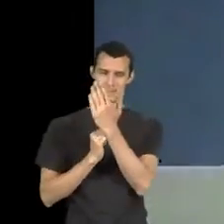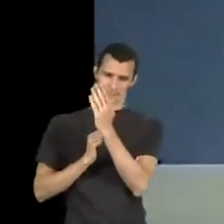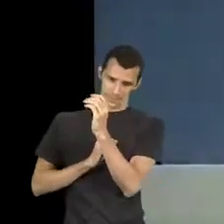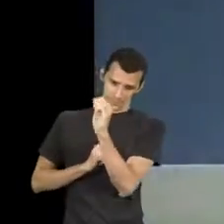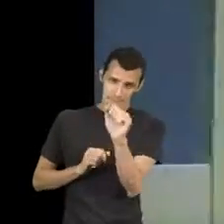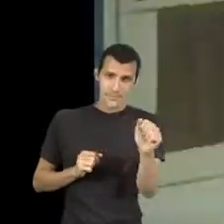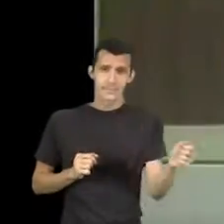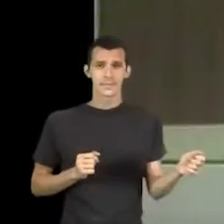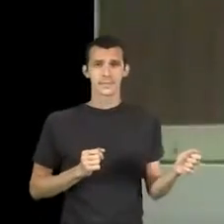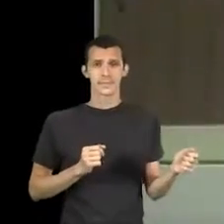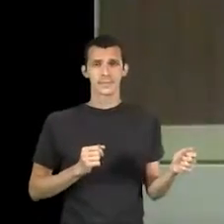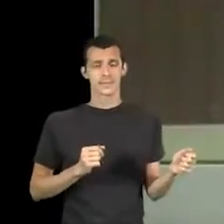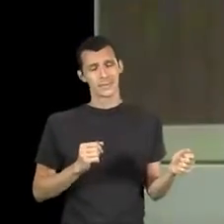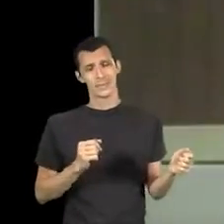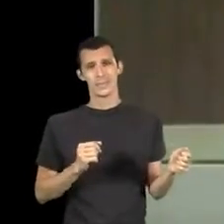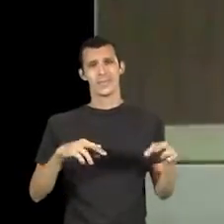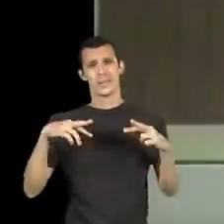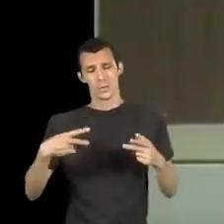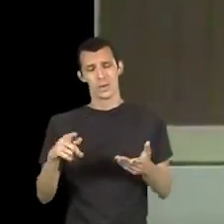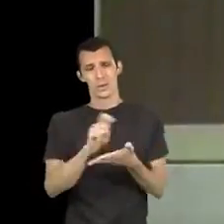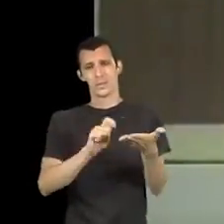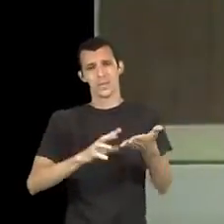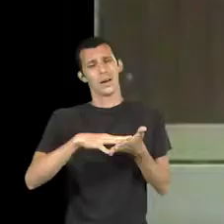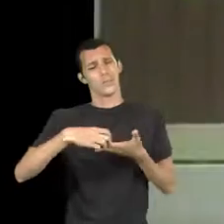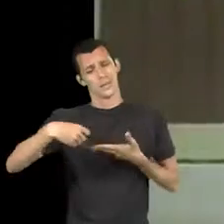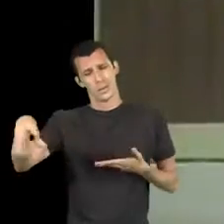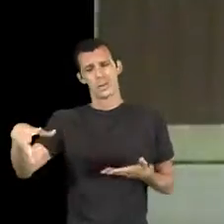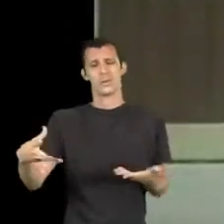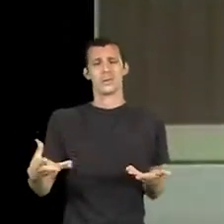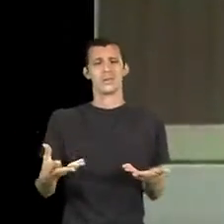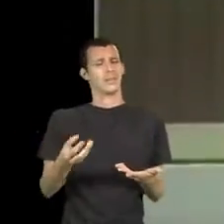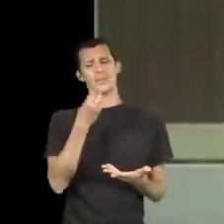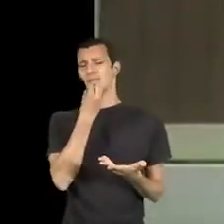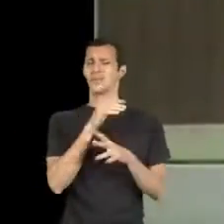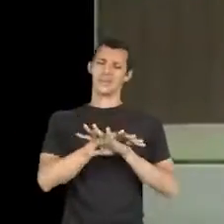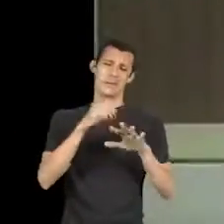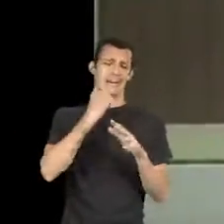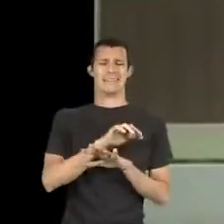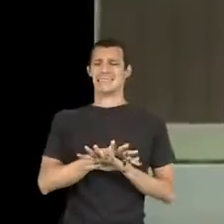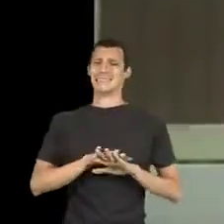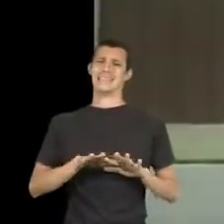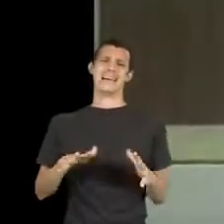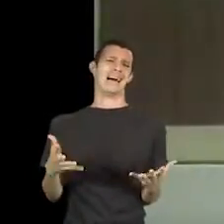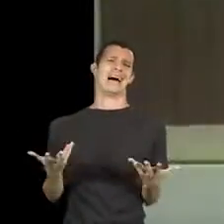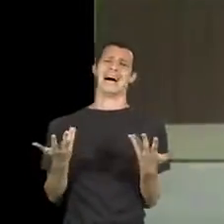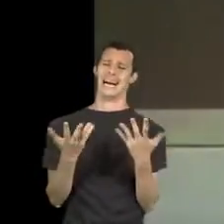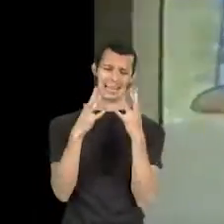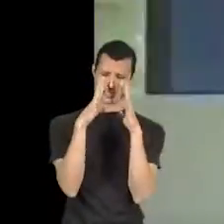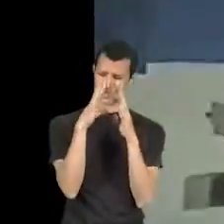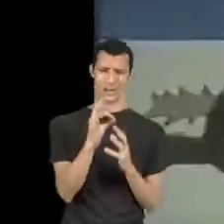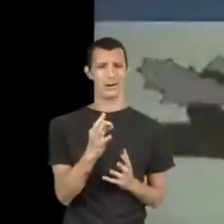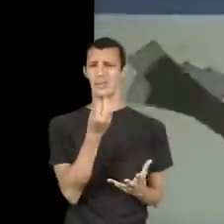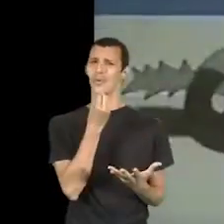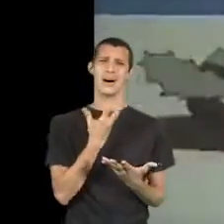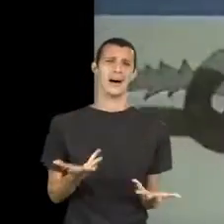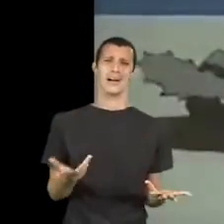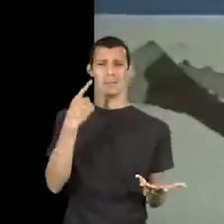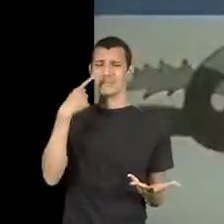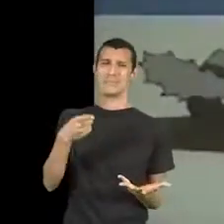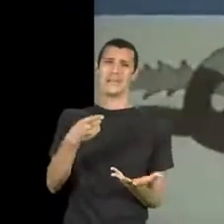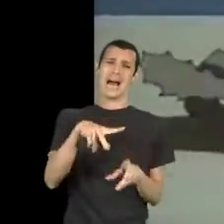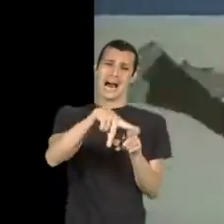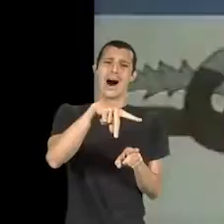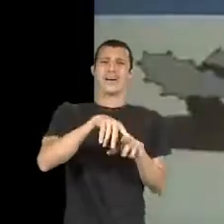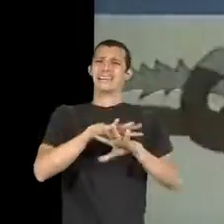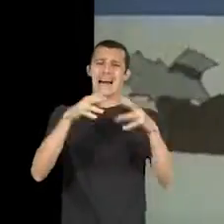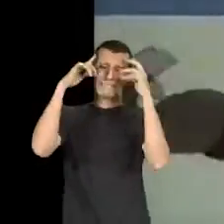¡Pase! ¡Me lo quitó otra vez! ¡No puedo más! ¡No! ¡Hasta mi caballo